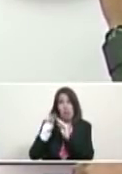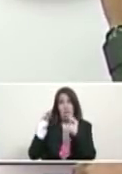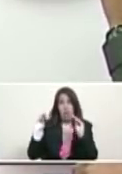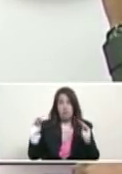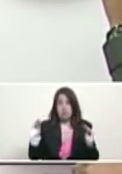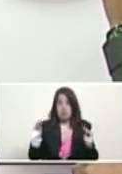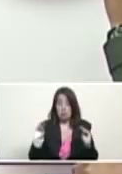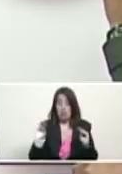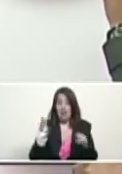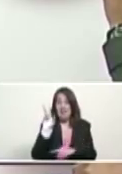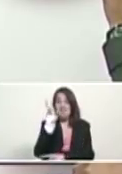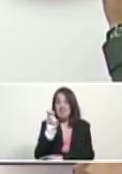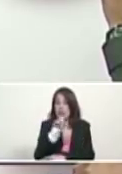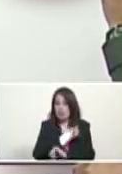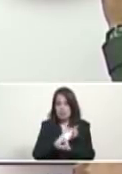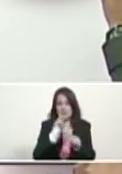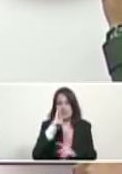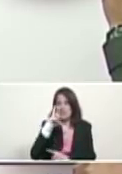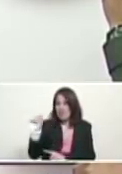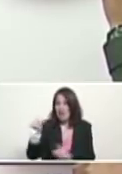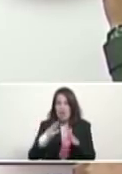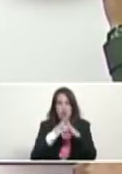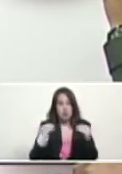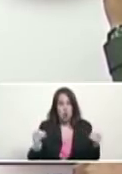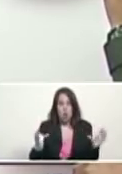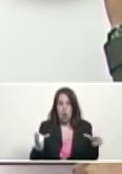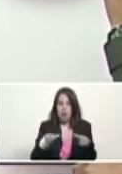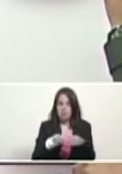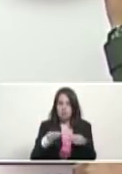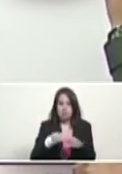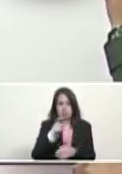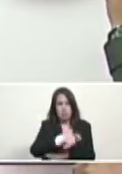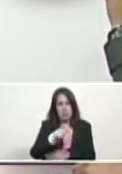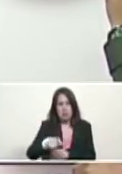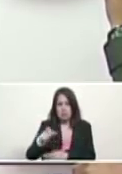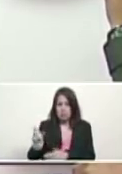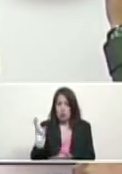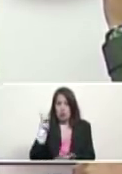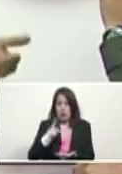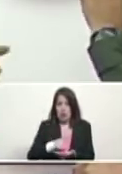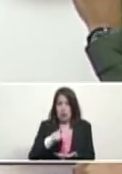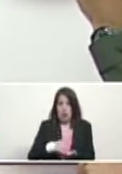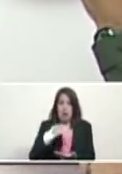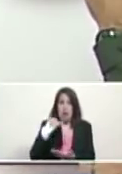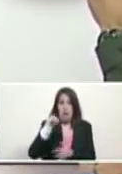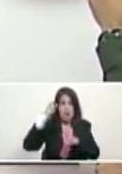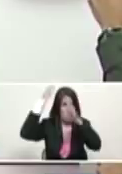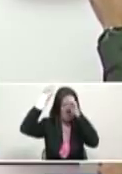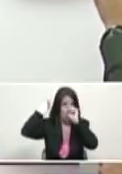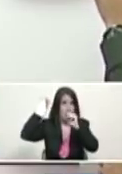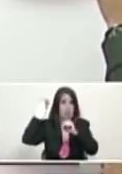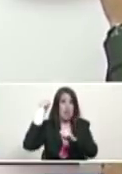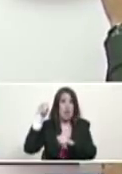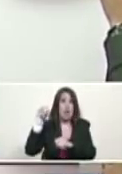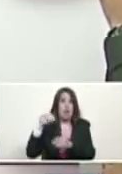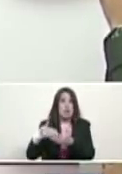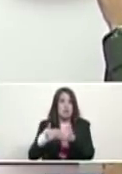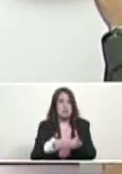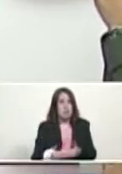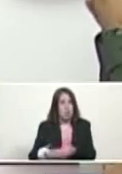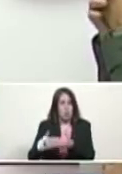más tardar el viernes debe retirarse todo el personal remanente que quedaba de la antigua embajada de los Estados